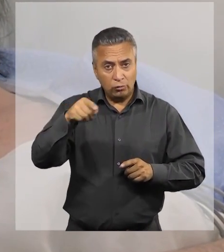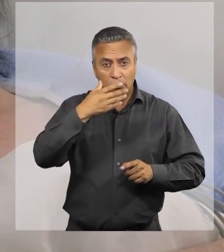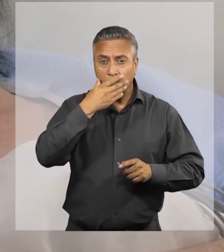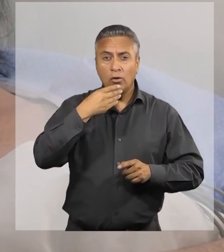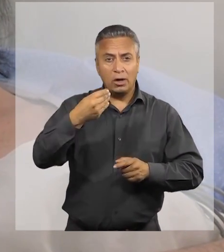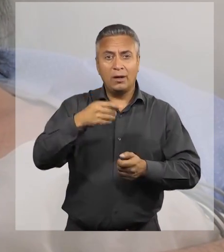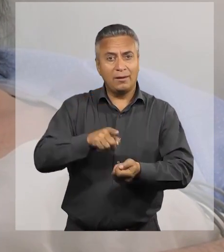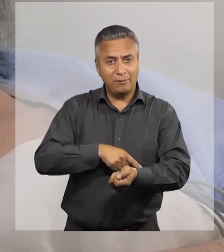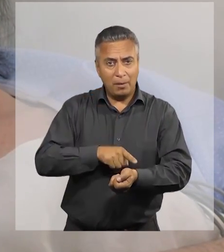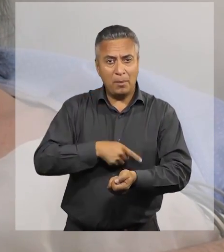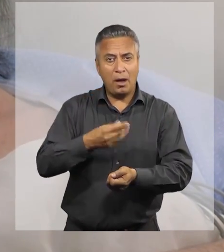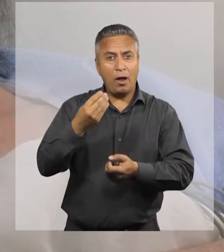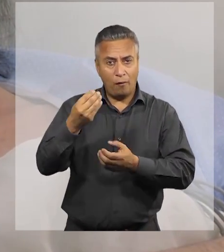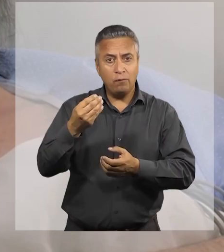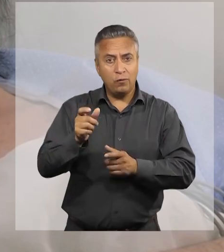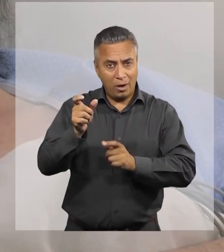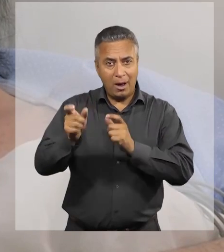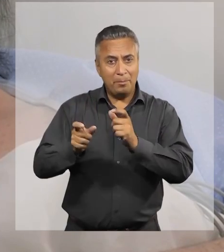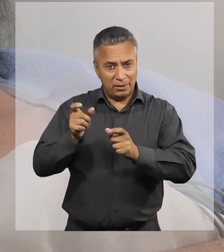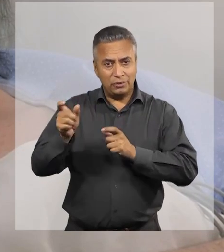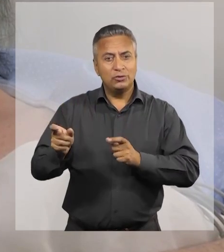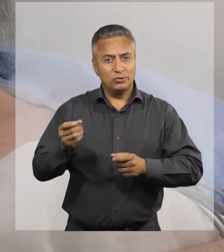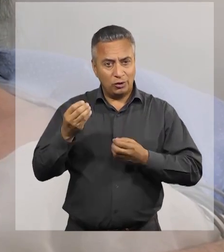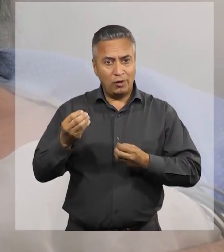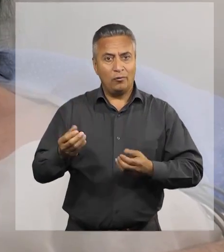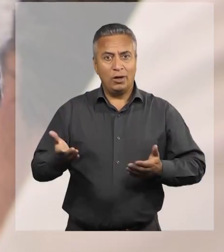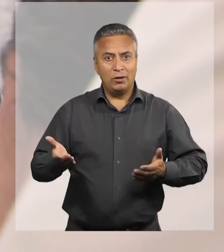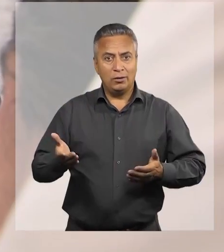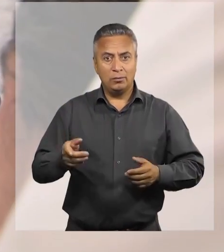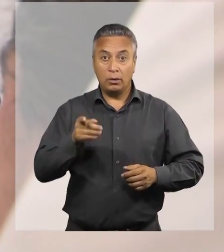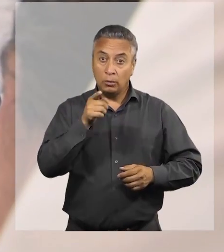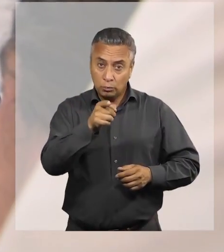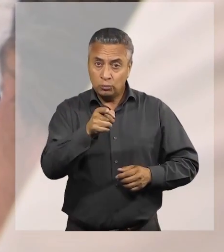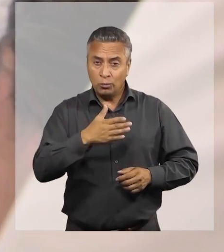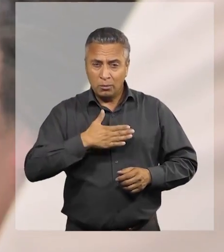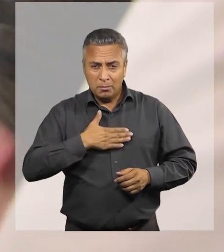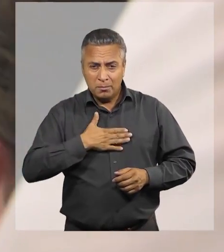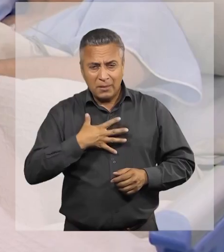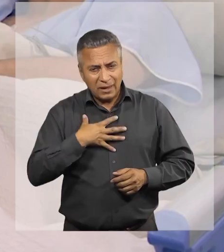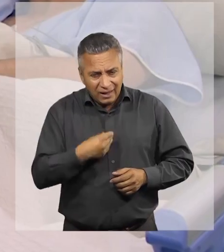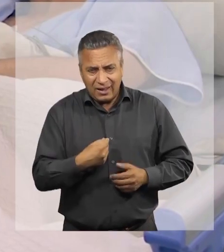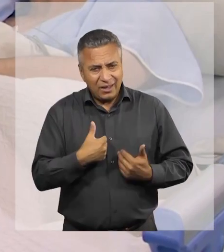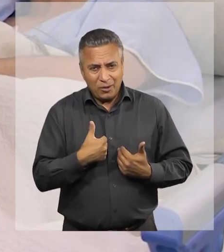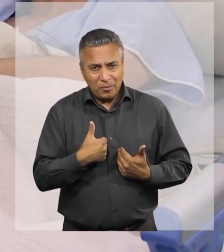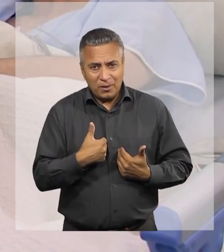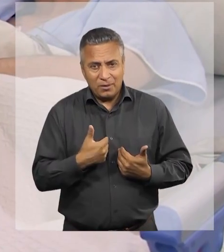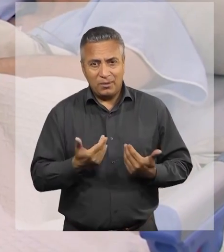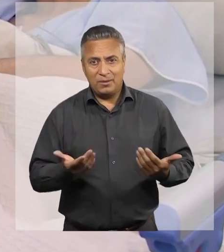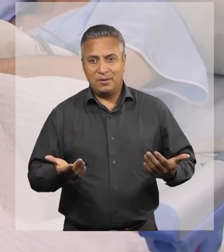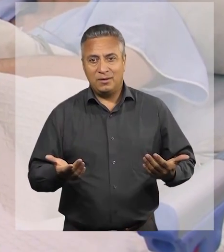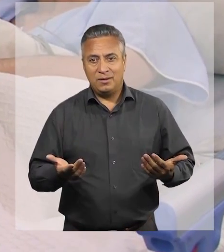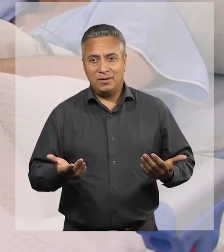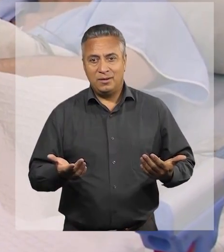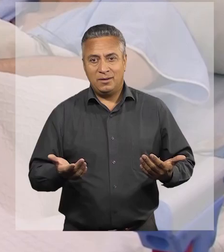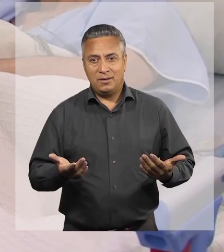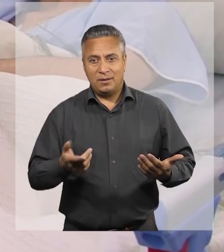una bonita familia, buenas personas. Pero tú eres mi hijo.